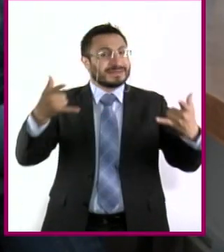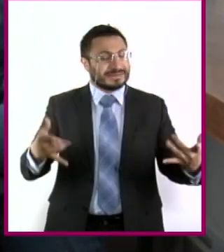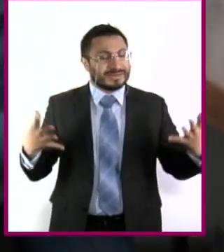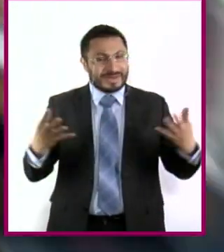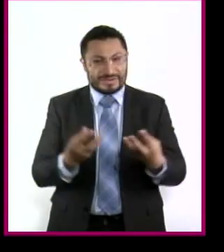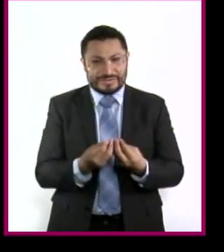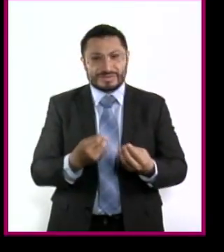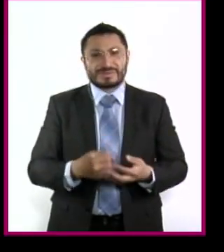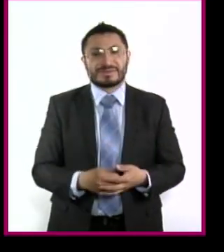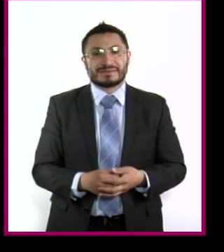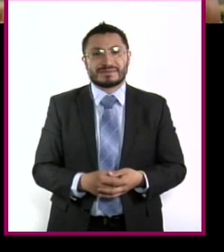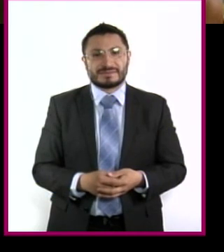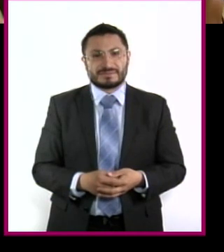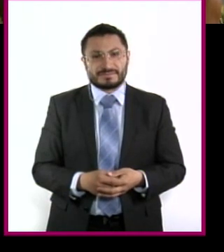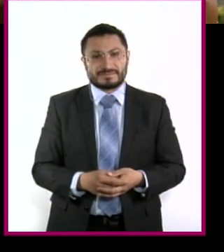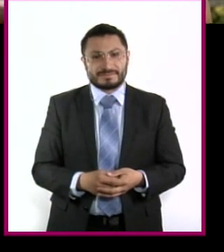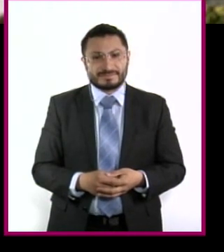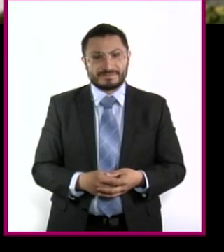todos.